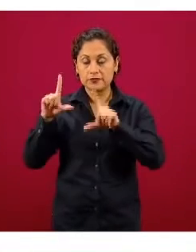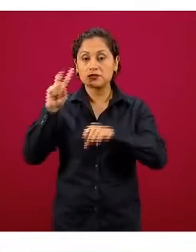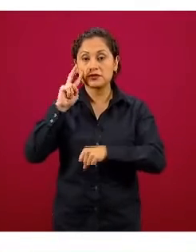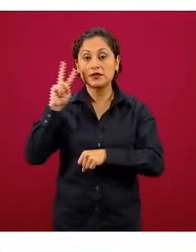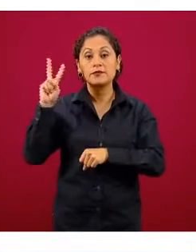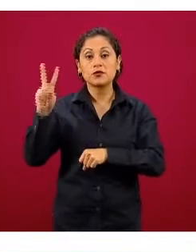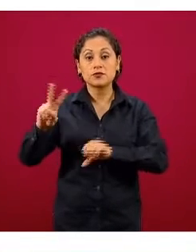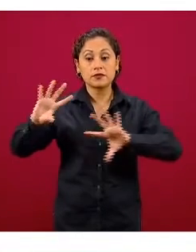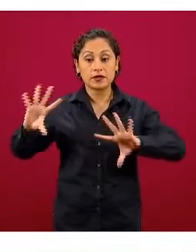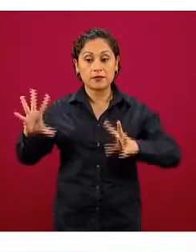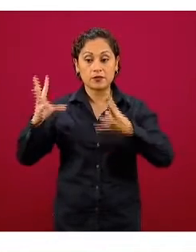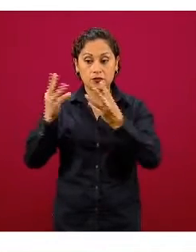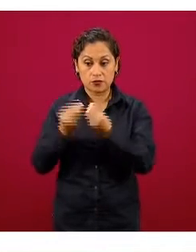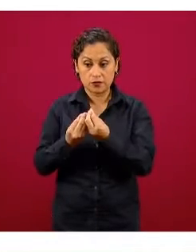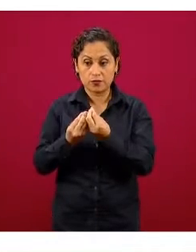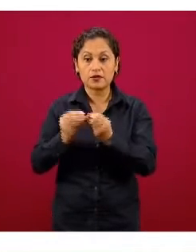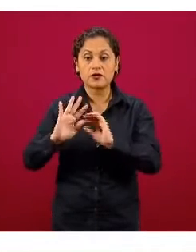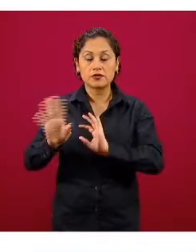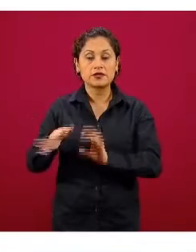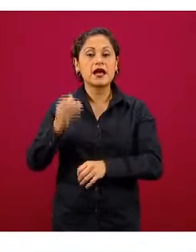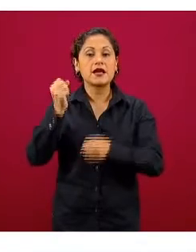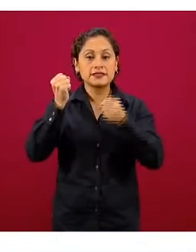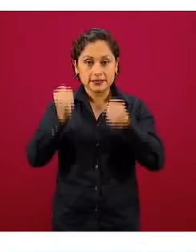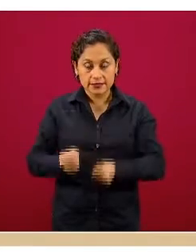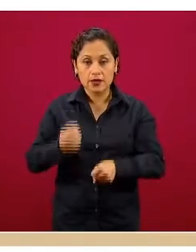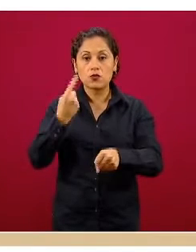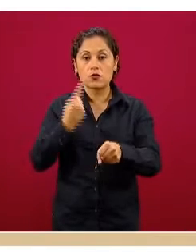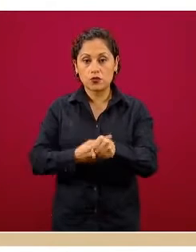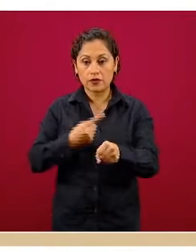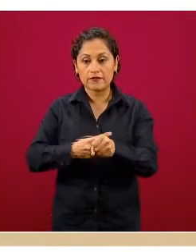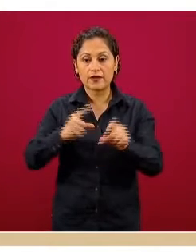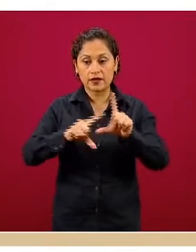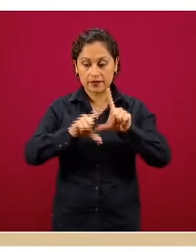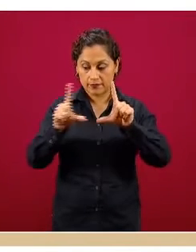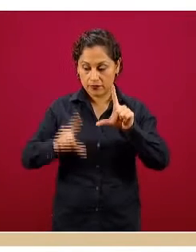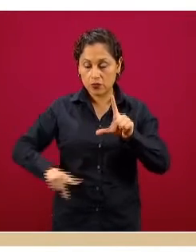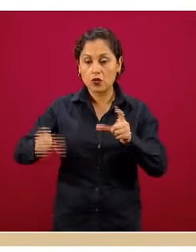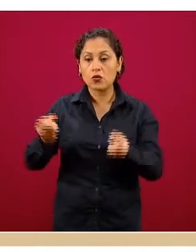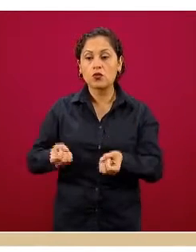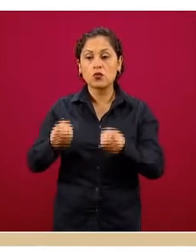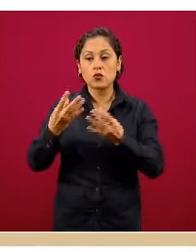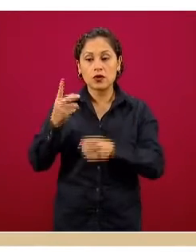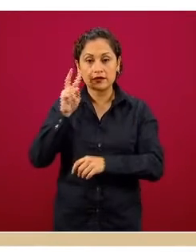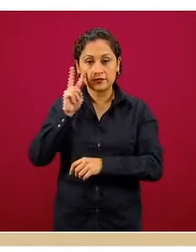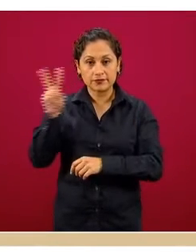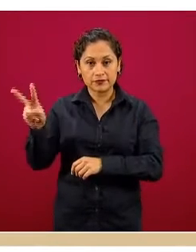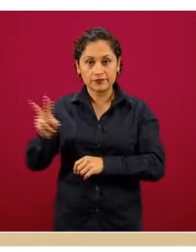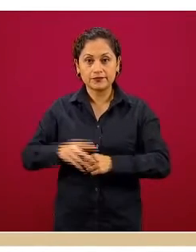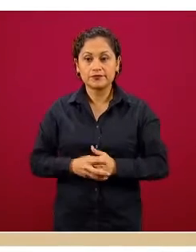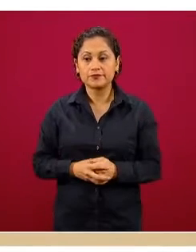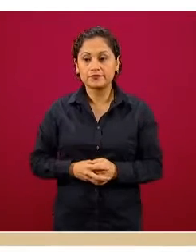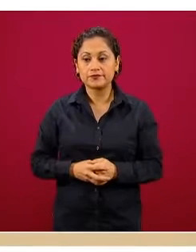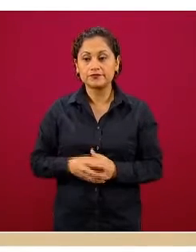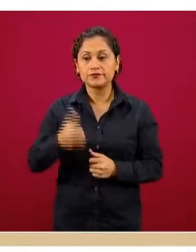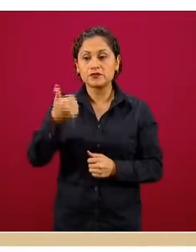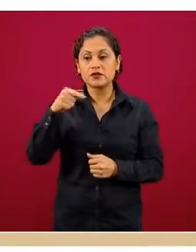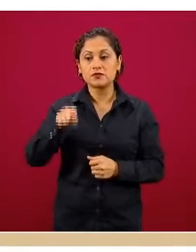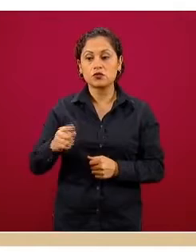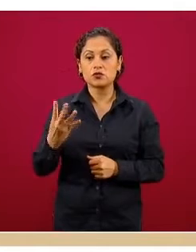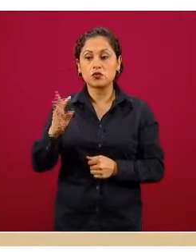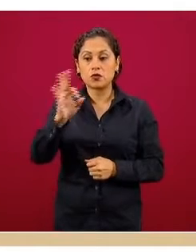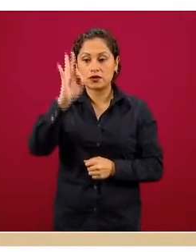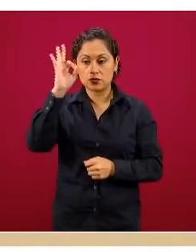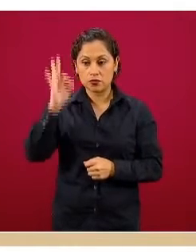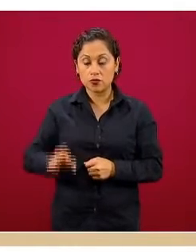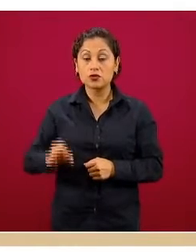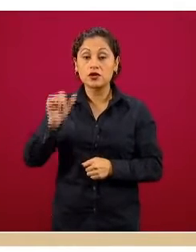acumulada, sí ya confirmada, de casos para todo el país. Sería la siguiente diapositiva. 6.4% fue el